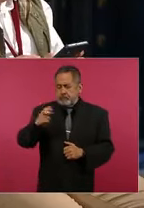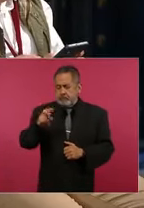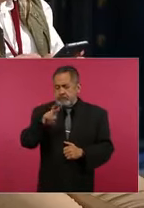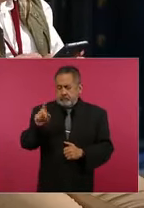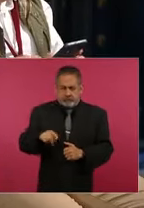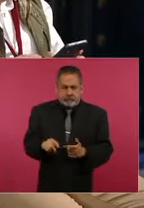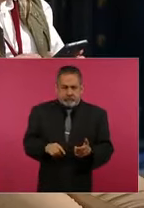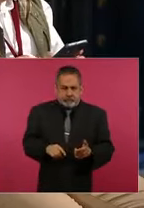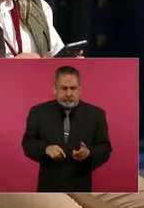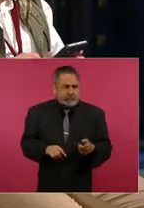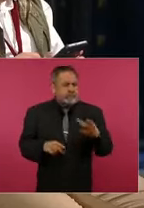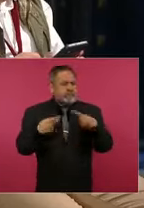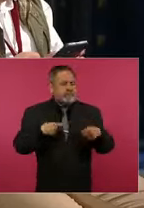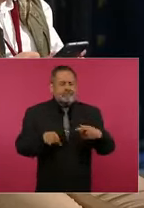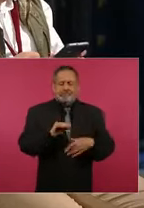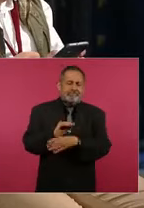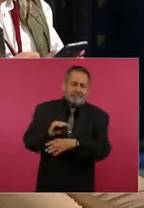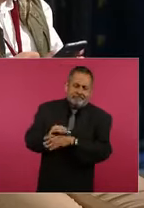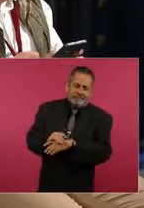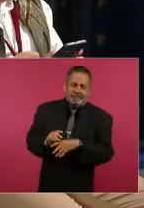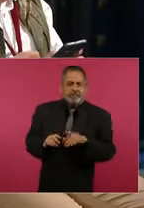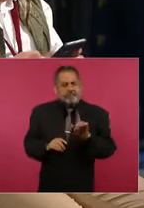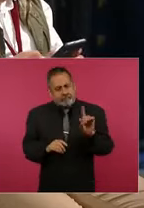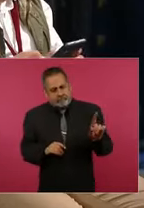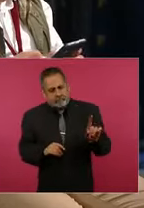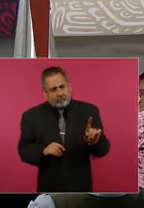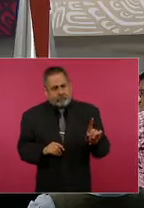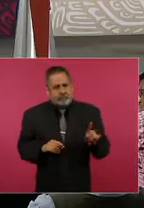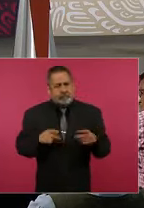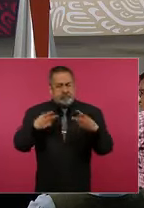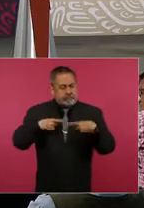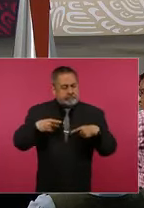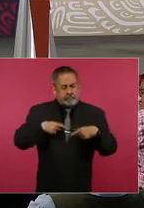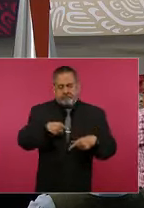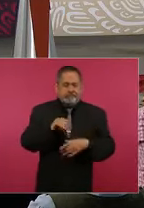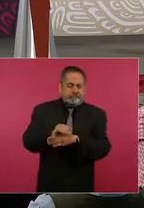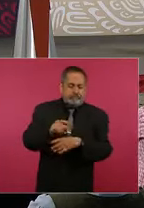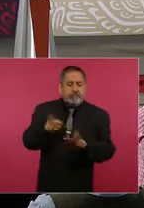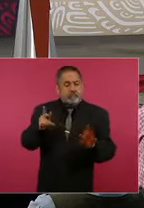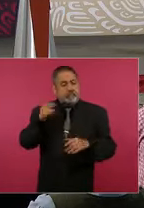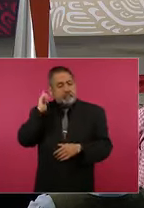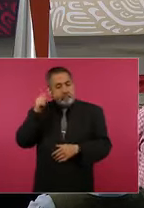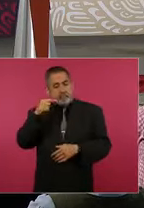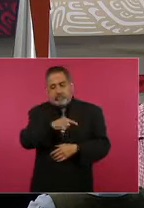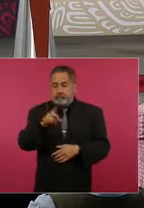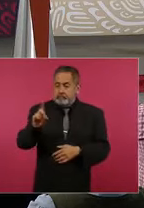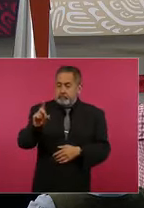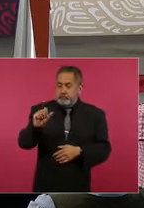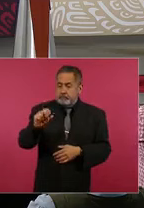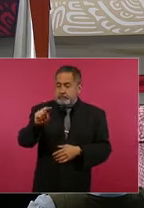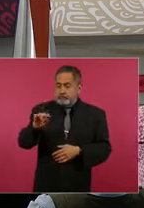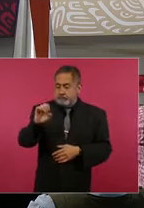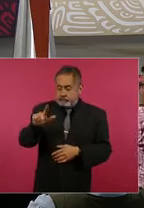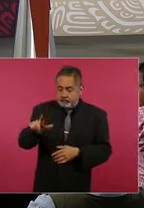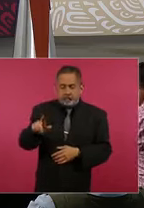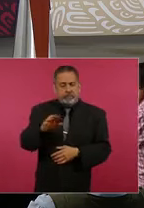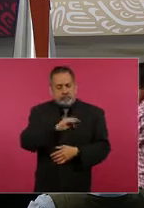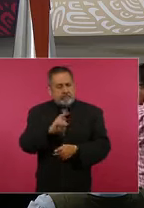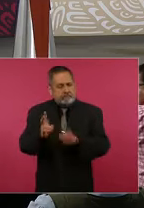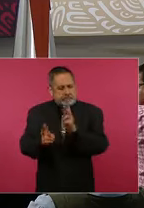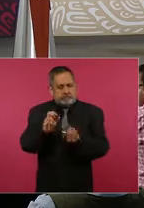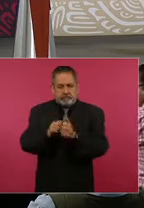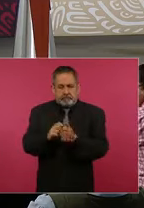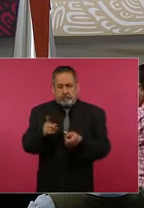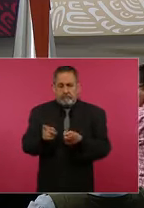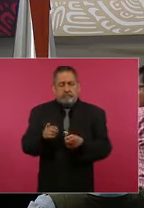trabajadores no pelan, pero no toman en cuenta a la gente, pero ojalá y que Daniel pueda platicar